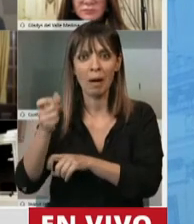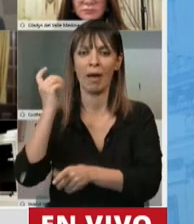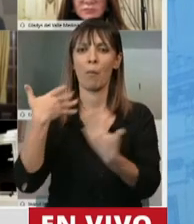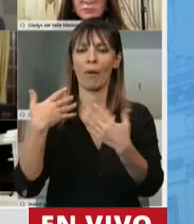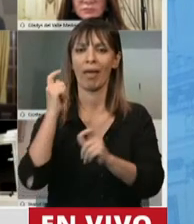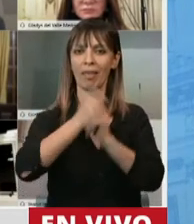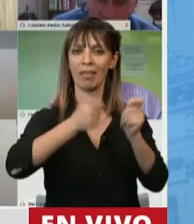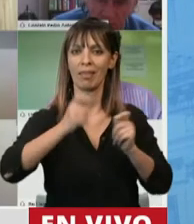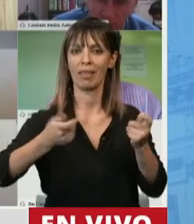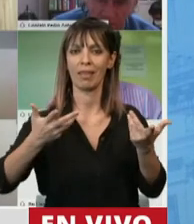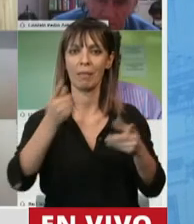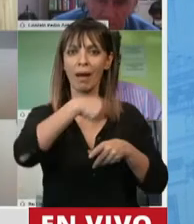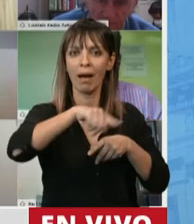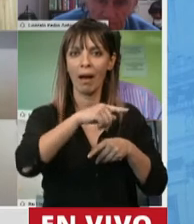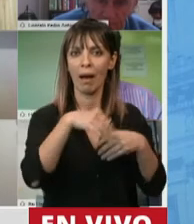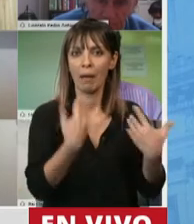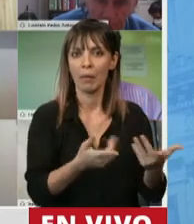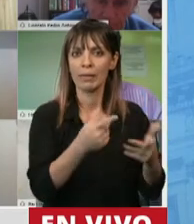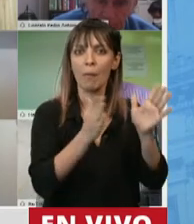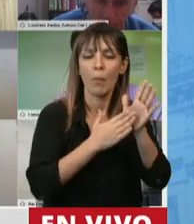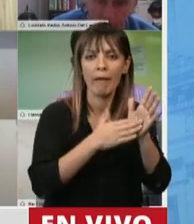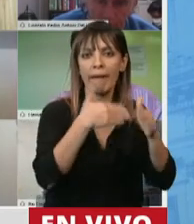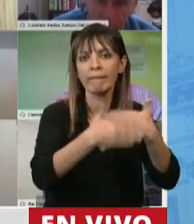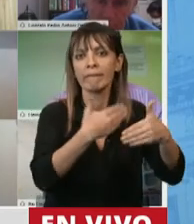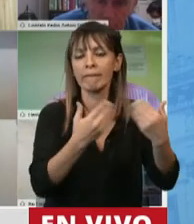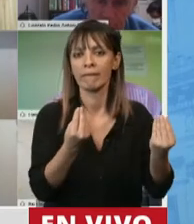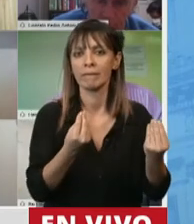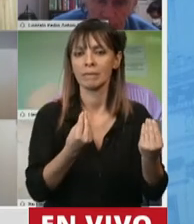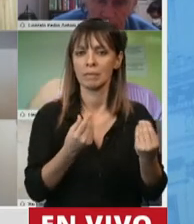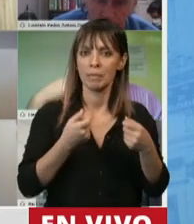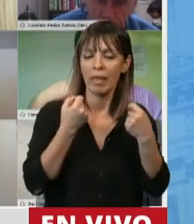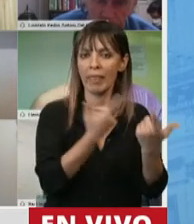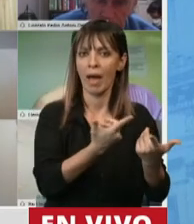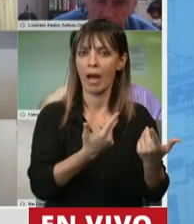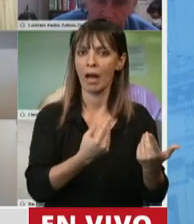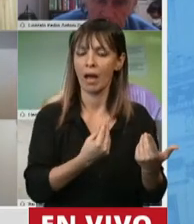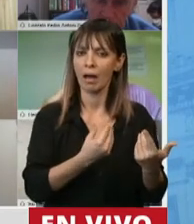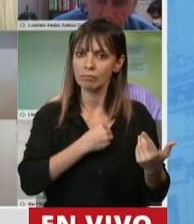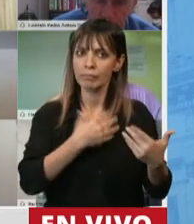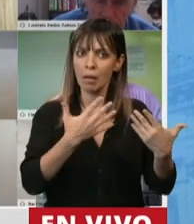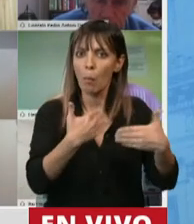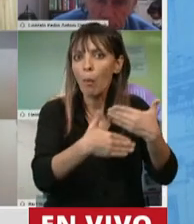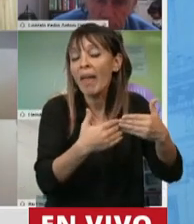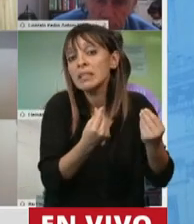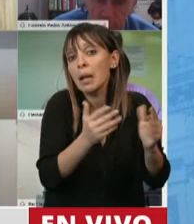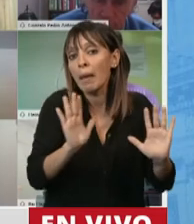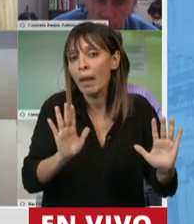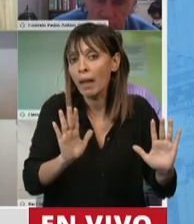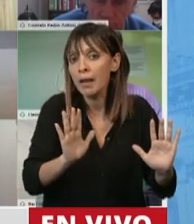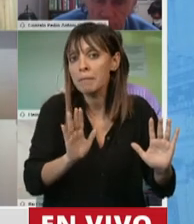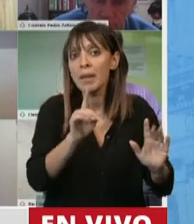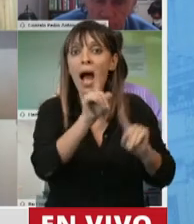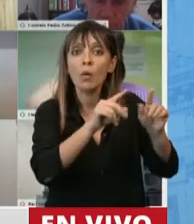recuperados para que puedan ser usados en este ensayo, porque creemos que una herramienta quizá pueda ser útil en